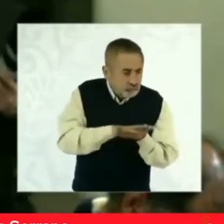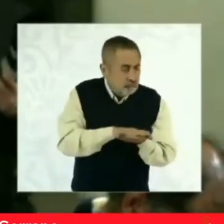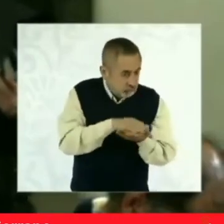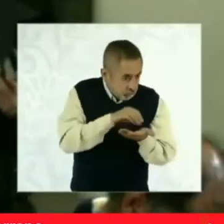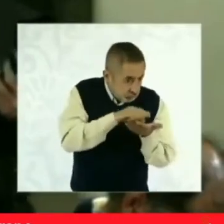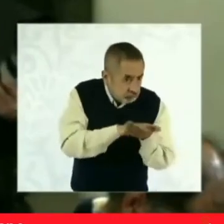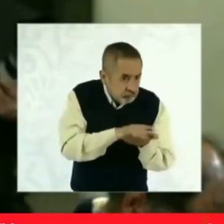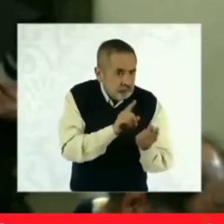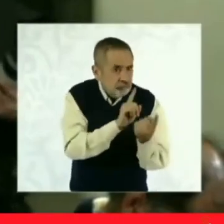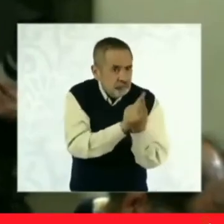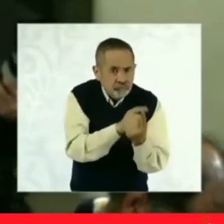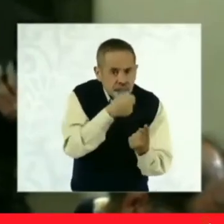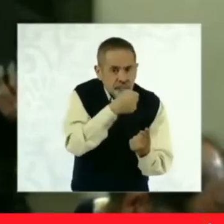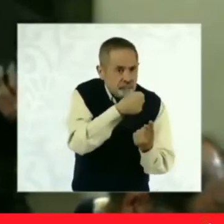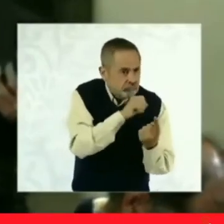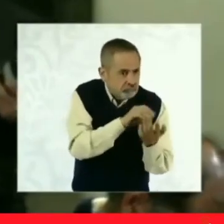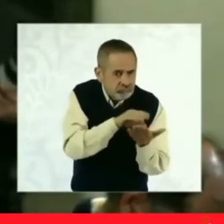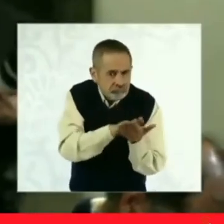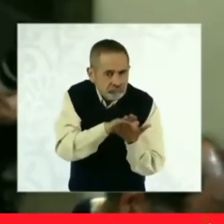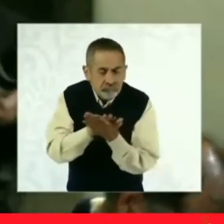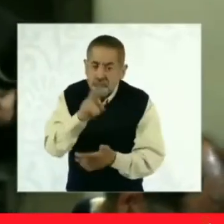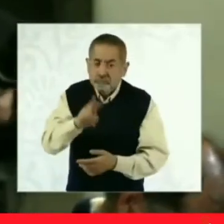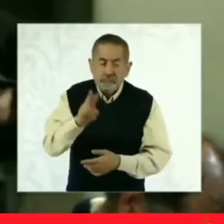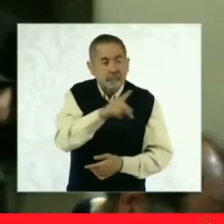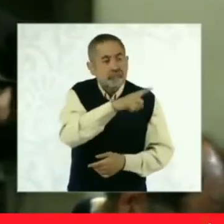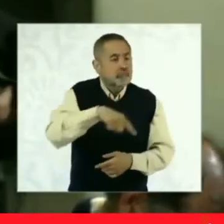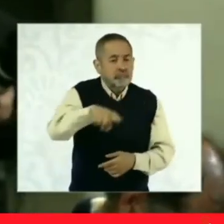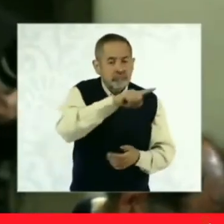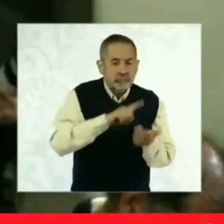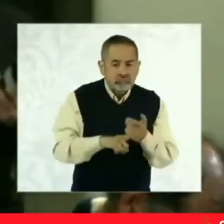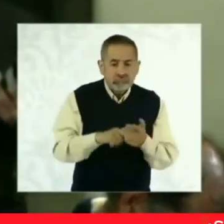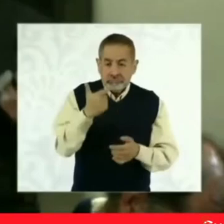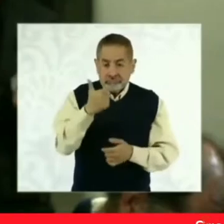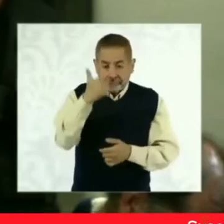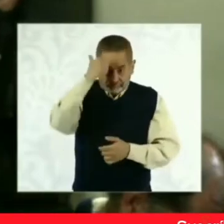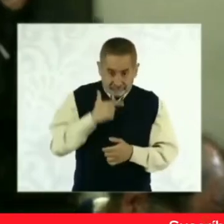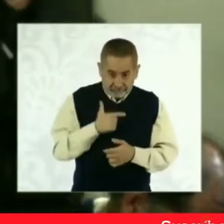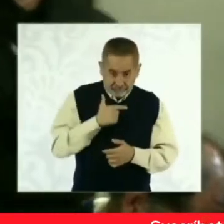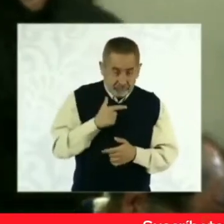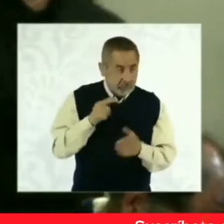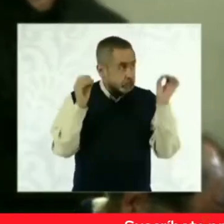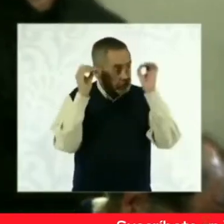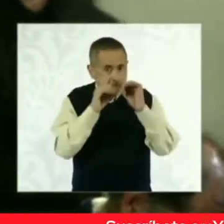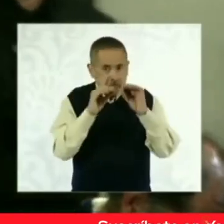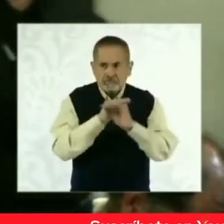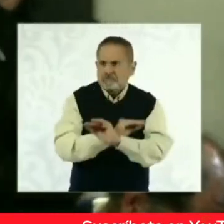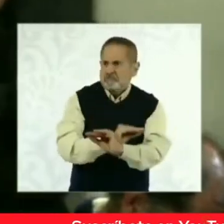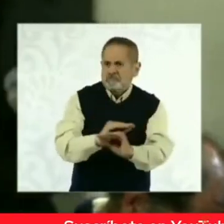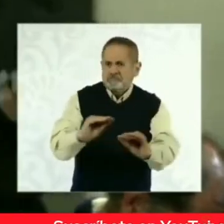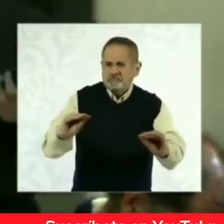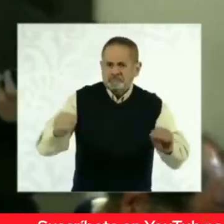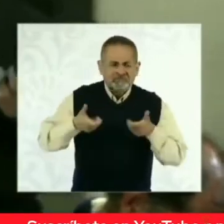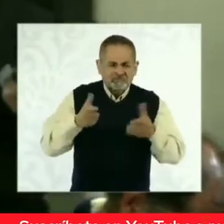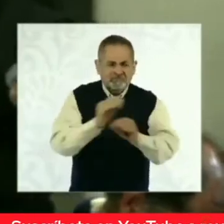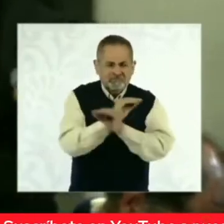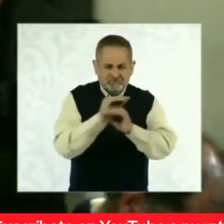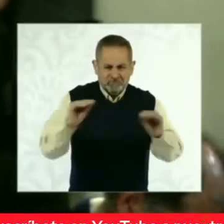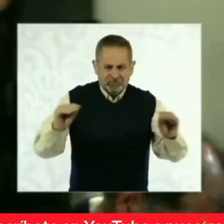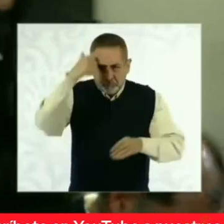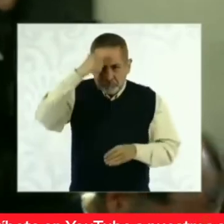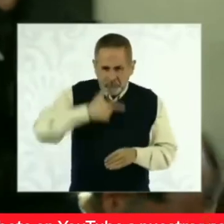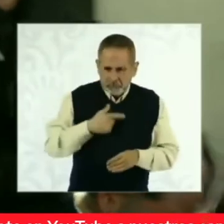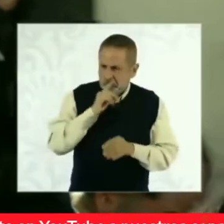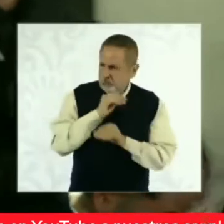documentadas, donde se señala que pues a partir de las 7 de la noche pues ya prácticamente no hay nadie en las calles, la noche